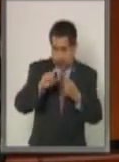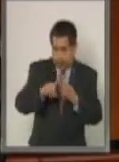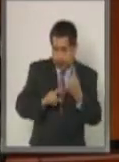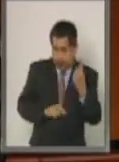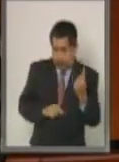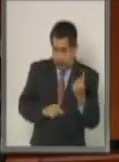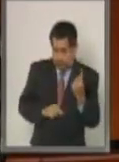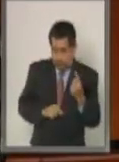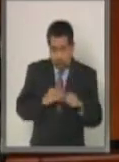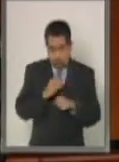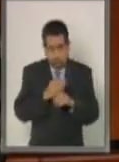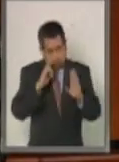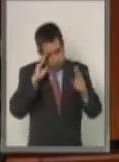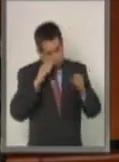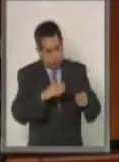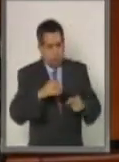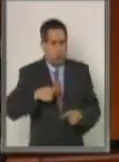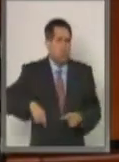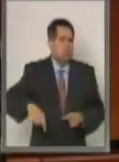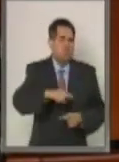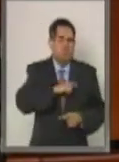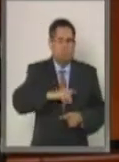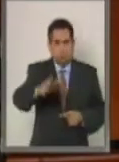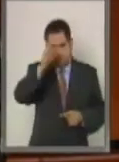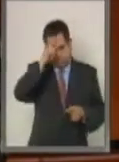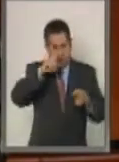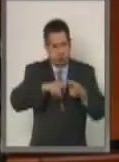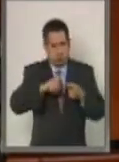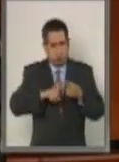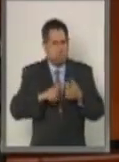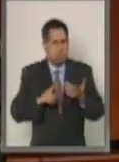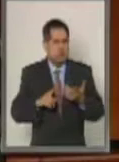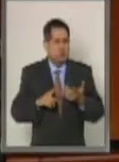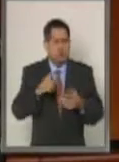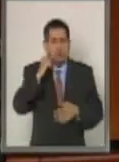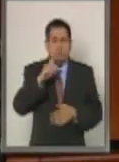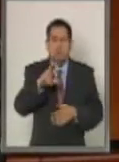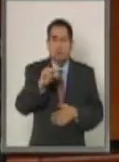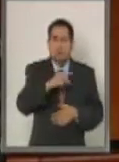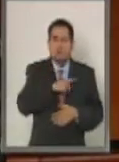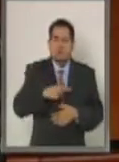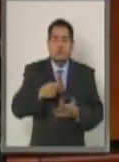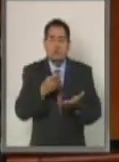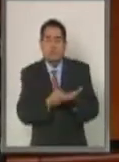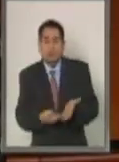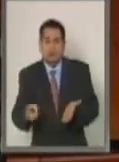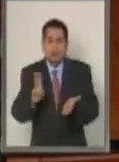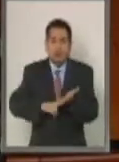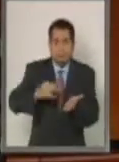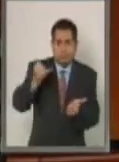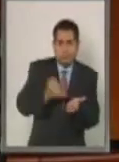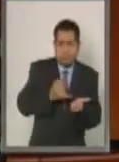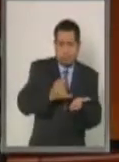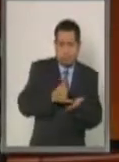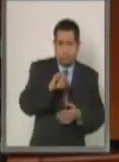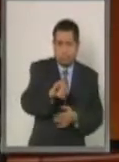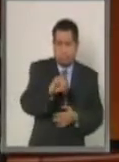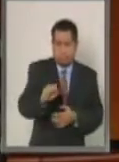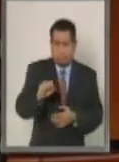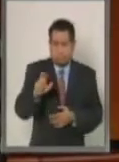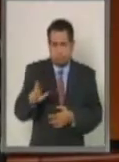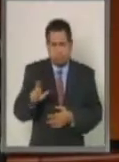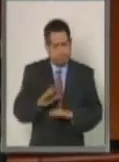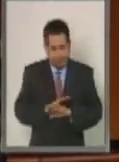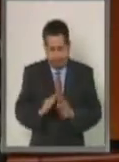me referiré a los acuerdos para evitar doble imposición en materia de impuestos sobre la renta y